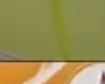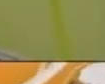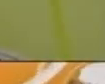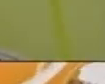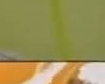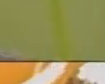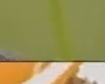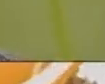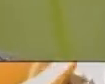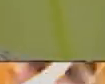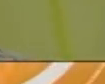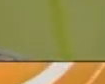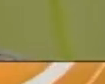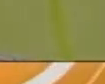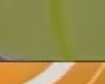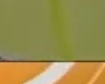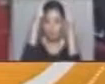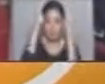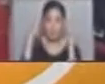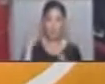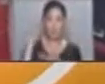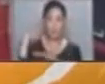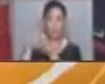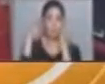fiesta nacional. Yo escuchaba testimonios de